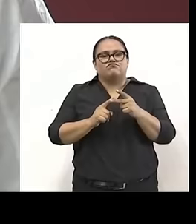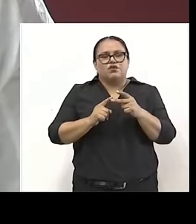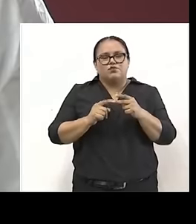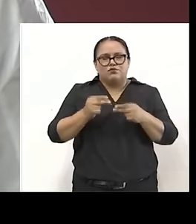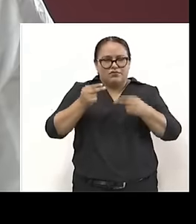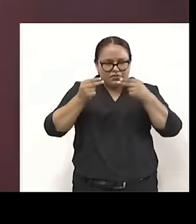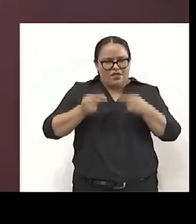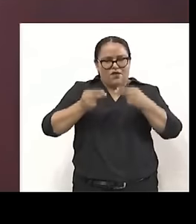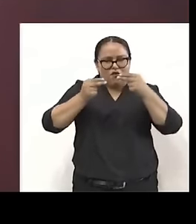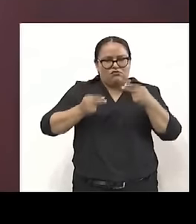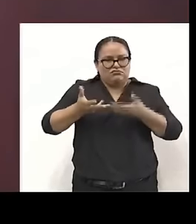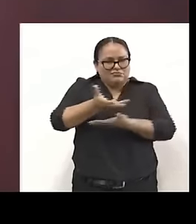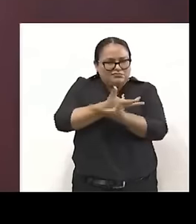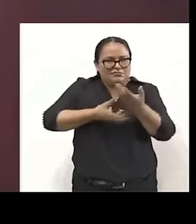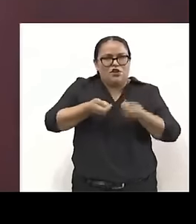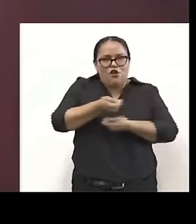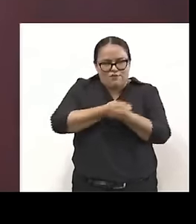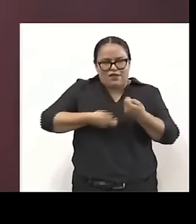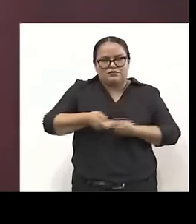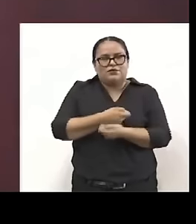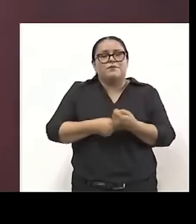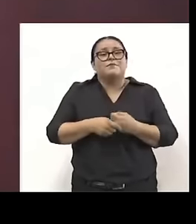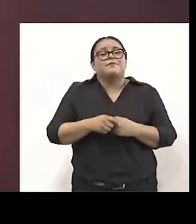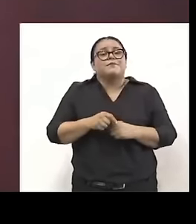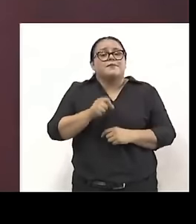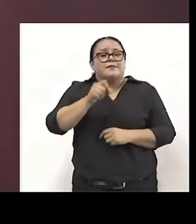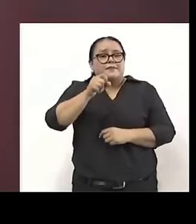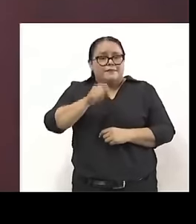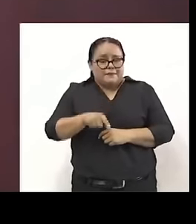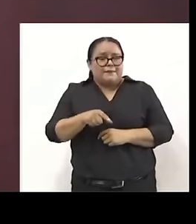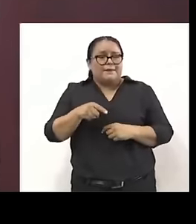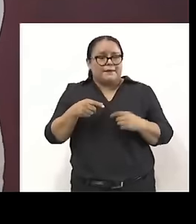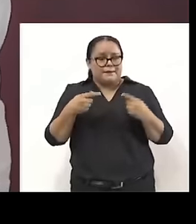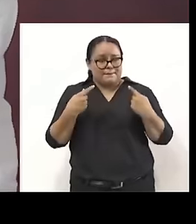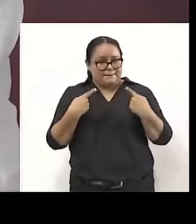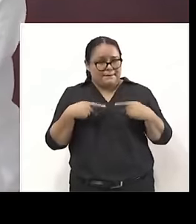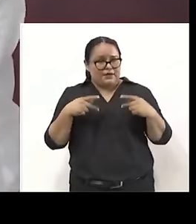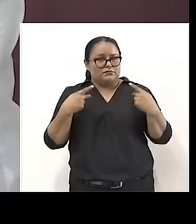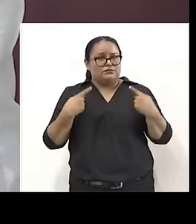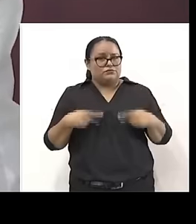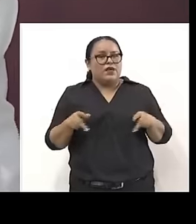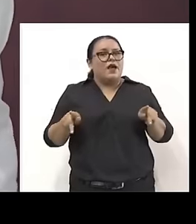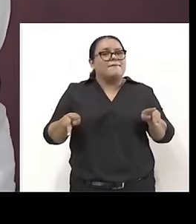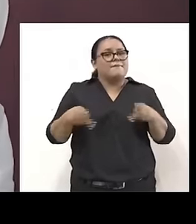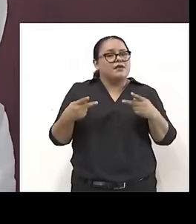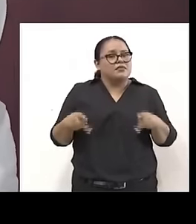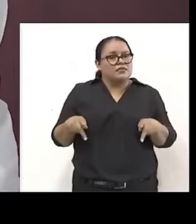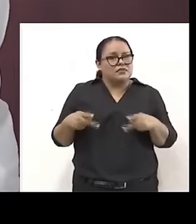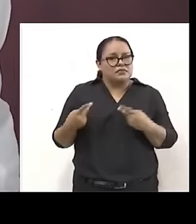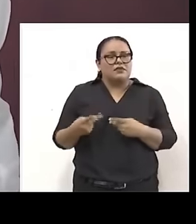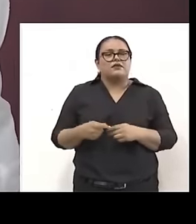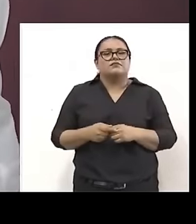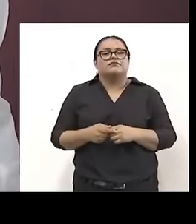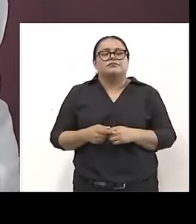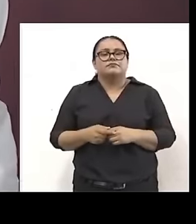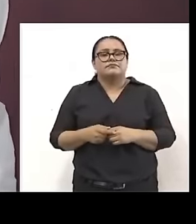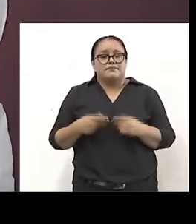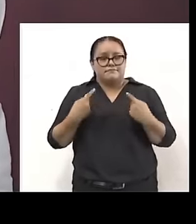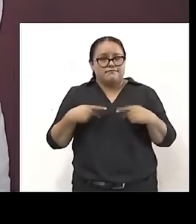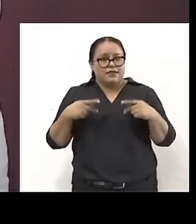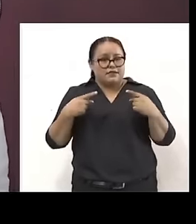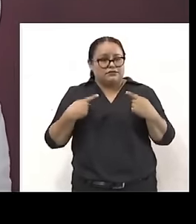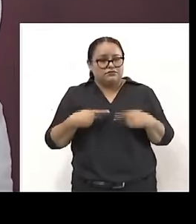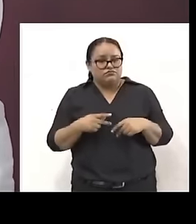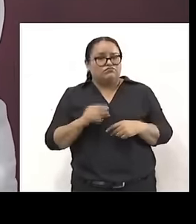exactamente de hecho nos despertábamos todos los días con las mañaneras el presidente es un gran estratega siempre lo hemos mencionado siempre es un estratega a